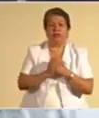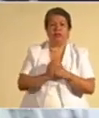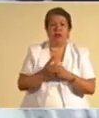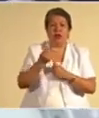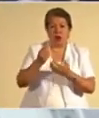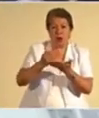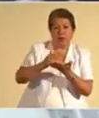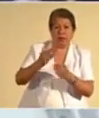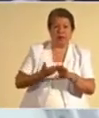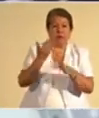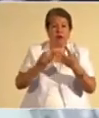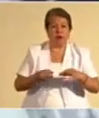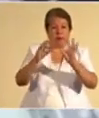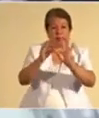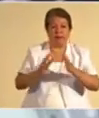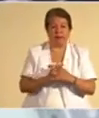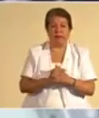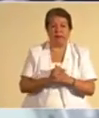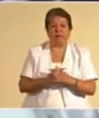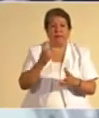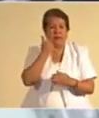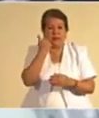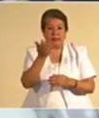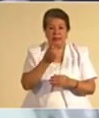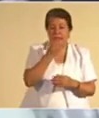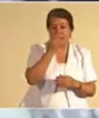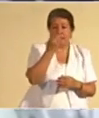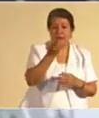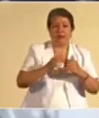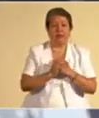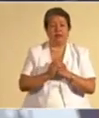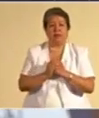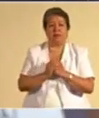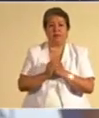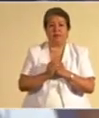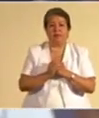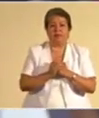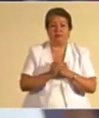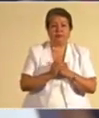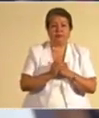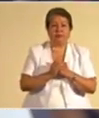Una parte muy importante que quisiera yo comentarles,